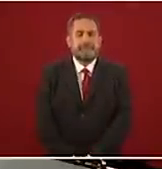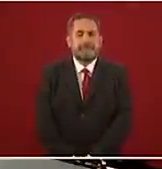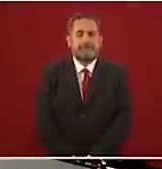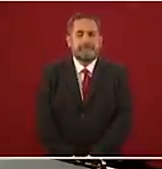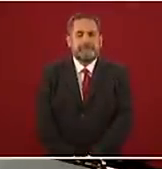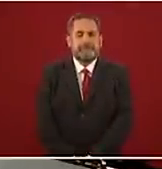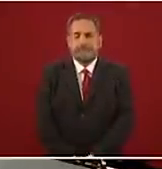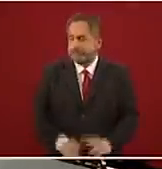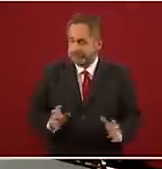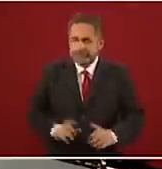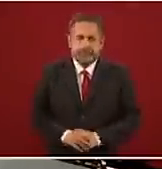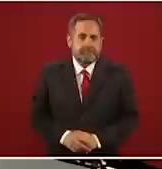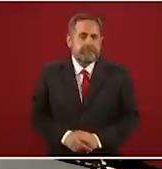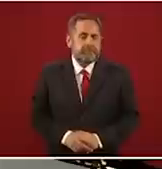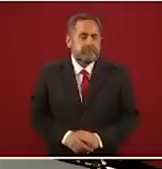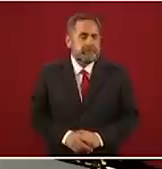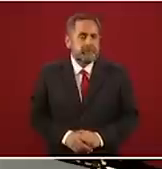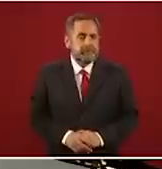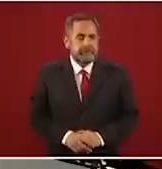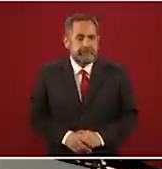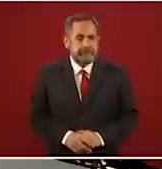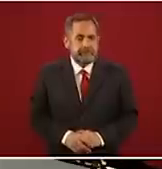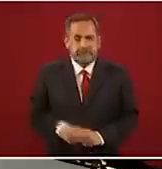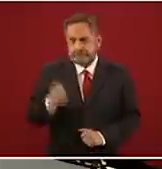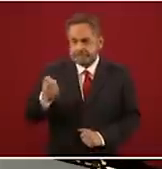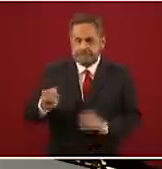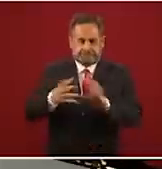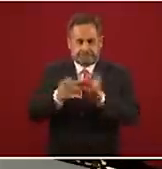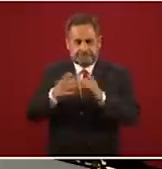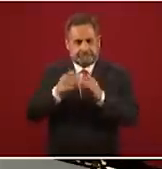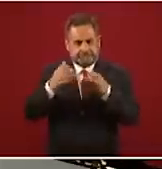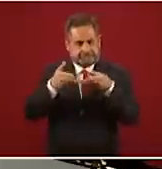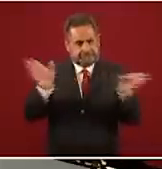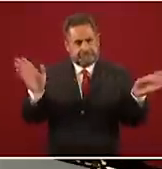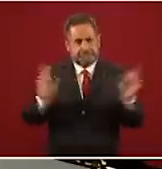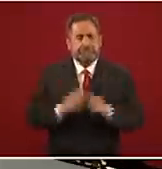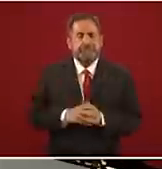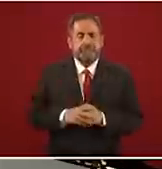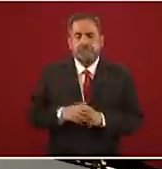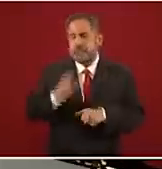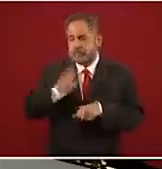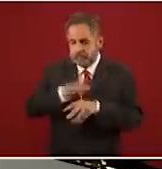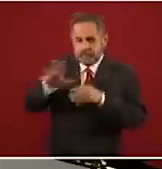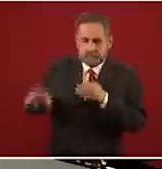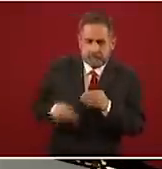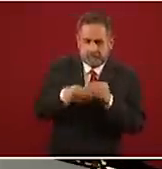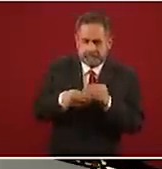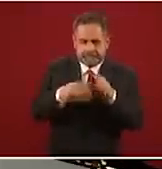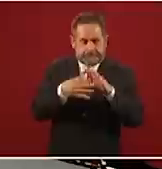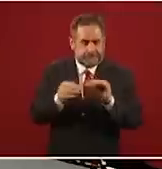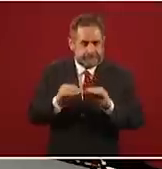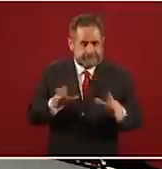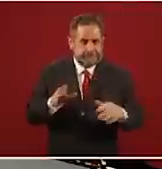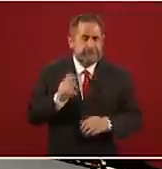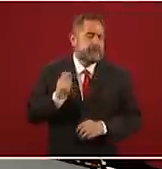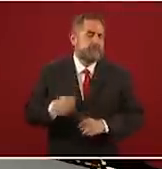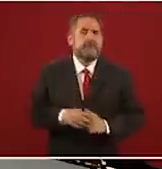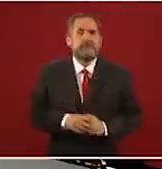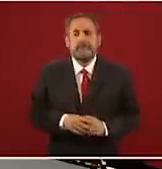Bueno, esta es la explicación general. Se complementa